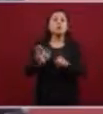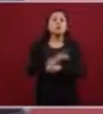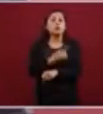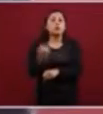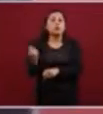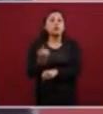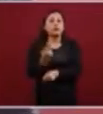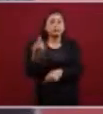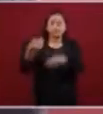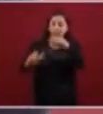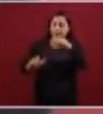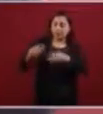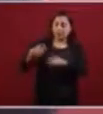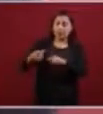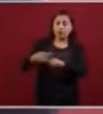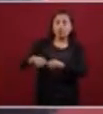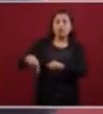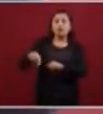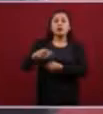para